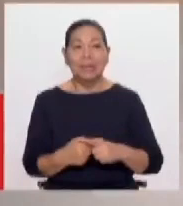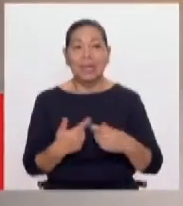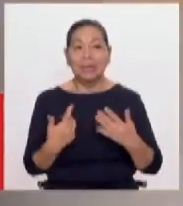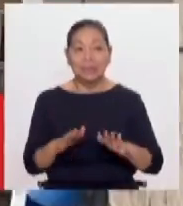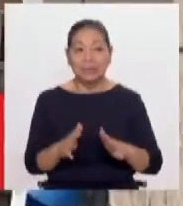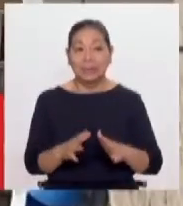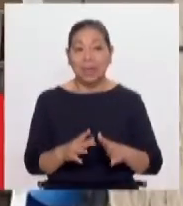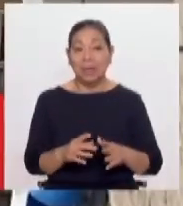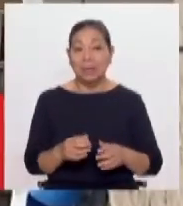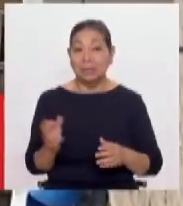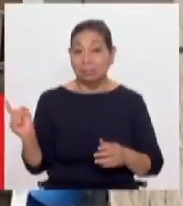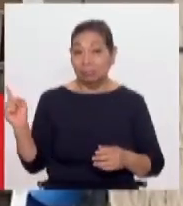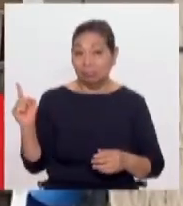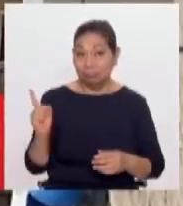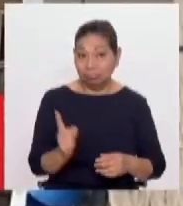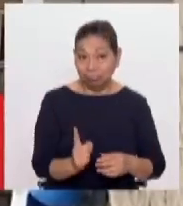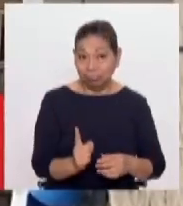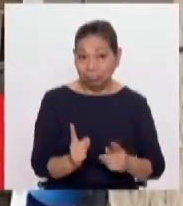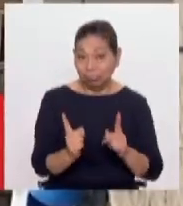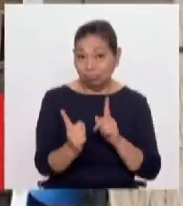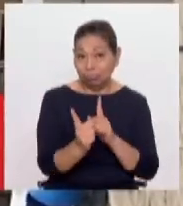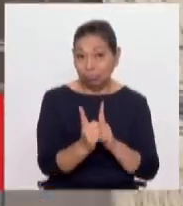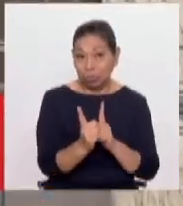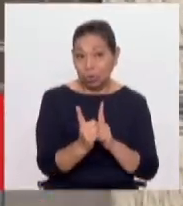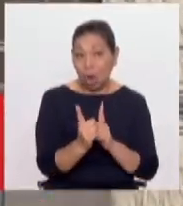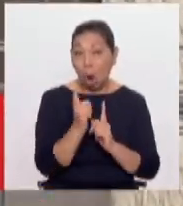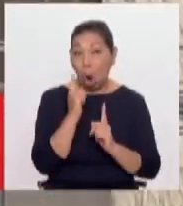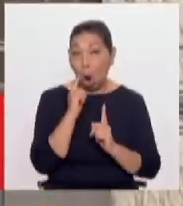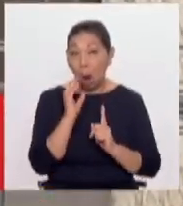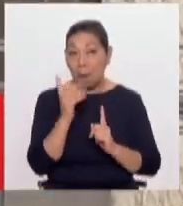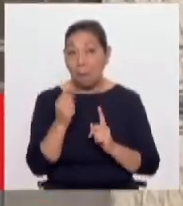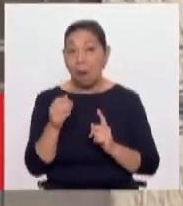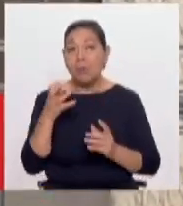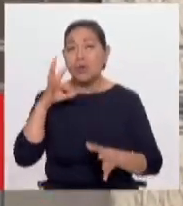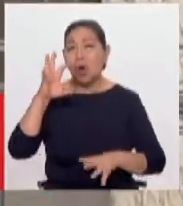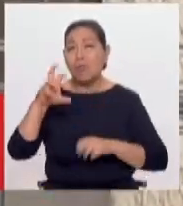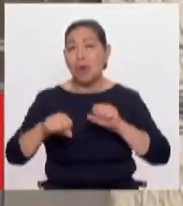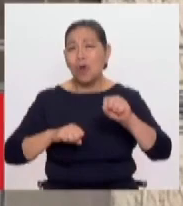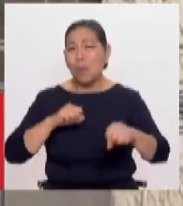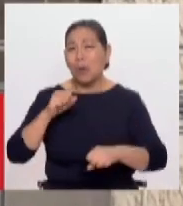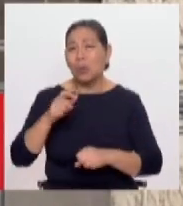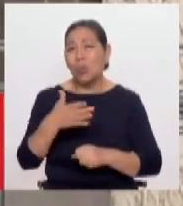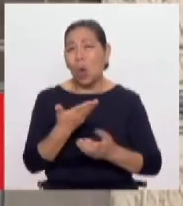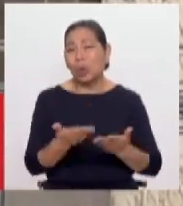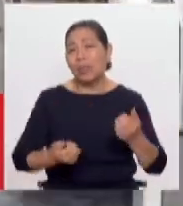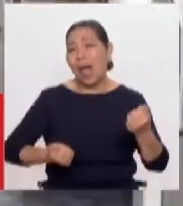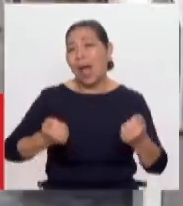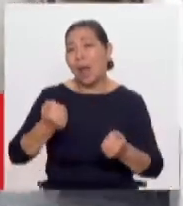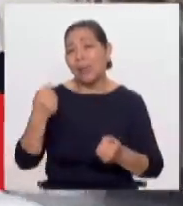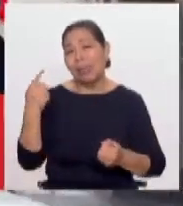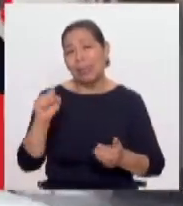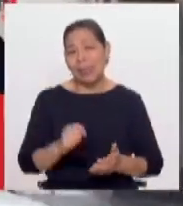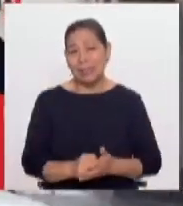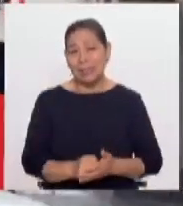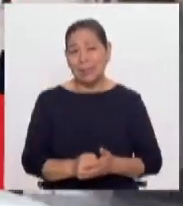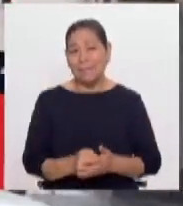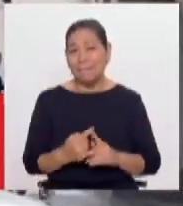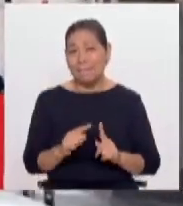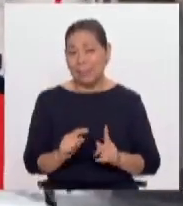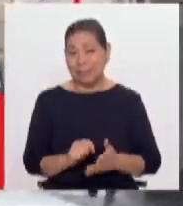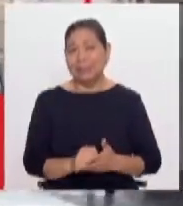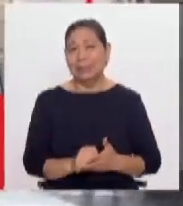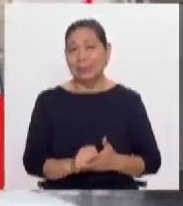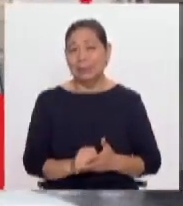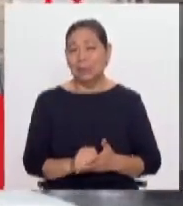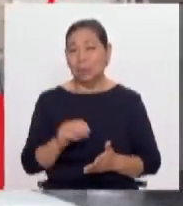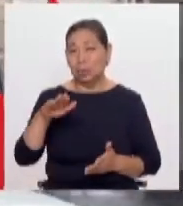que los conductores llegaban al punto de encuentro, los facinerosos los despojaban de todas sus pertenencias. El accionar delictivo